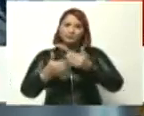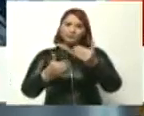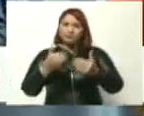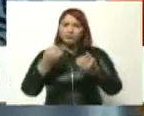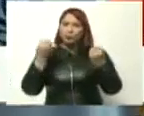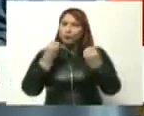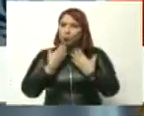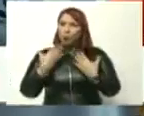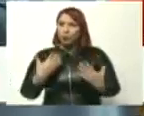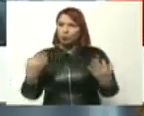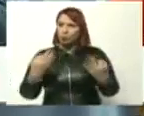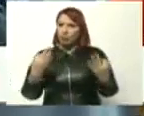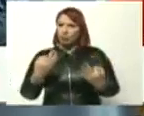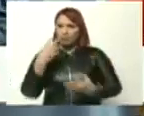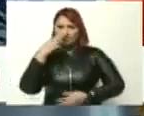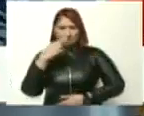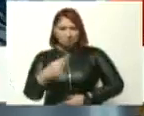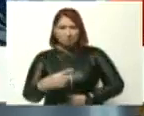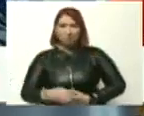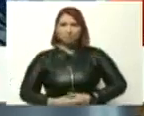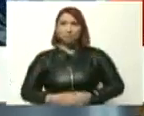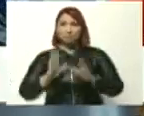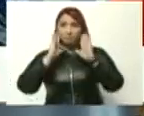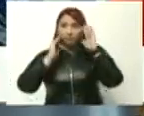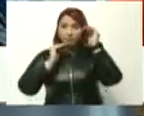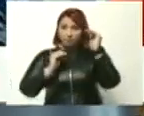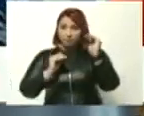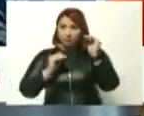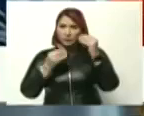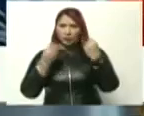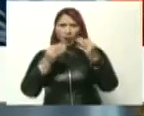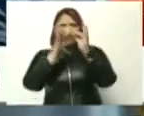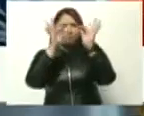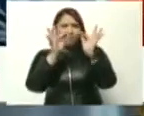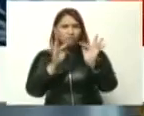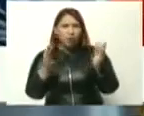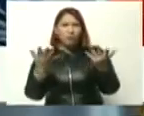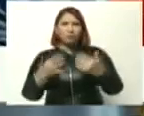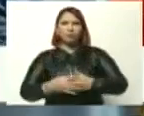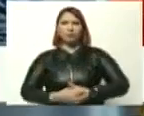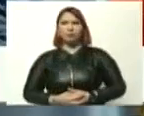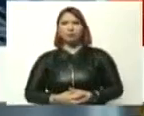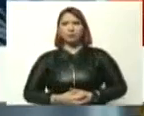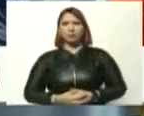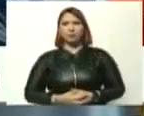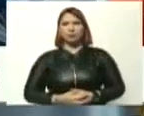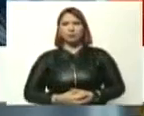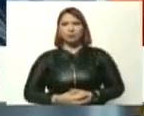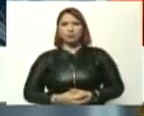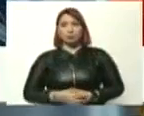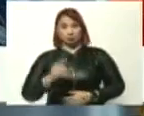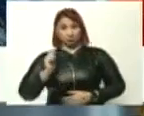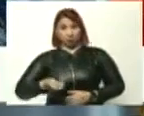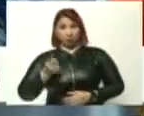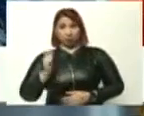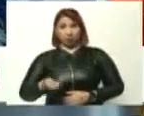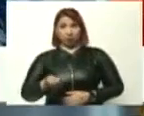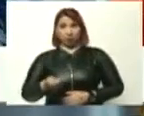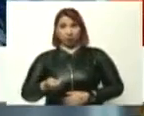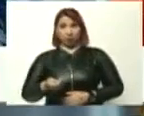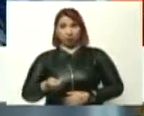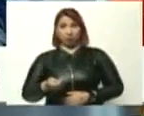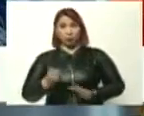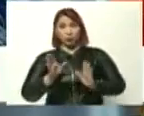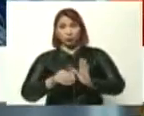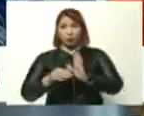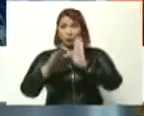siempre recordar, para que estén atentos a la modalidad que estos fiscales o exfiscales